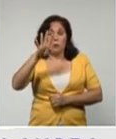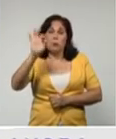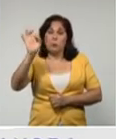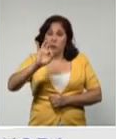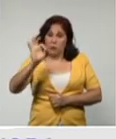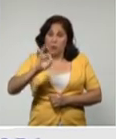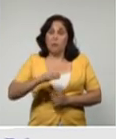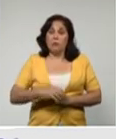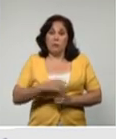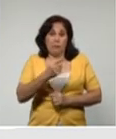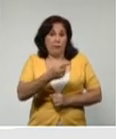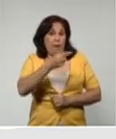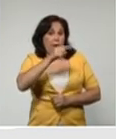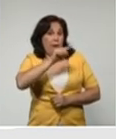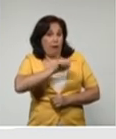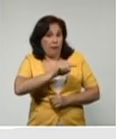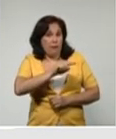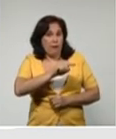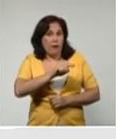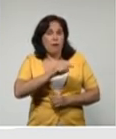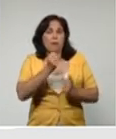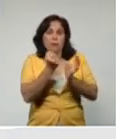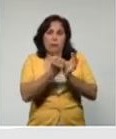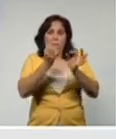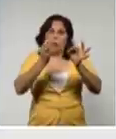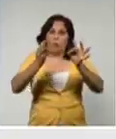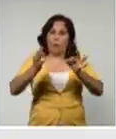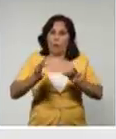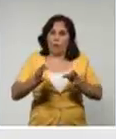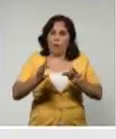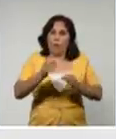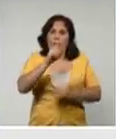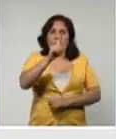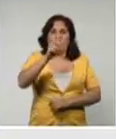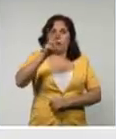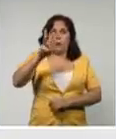y ayer se diagnosticaron